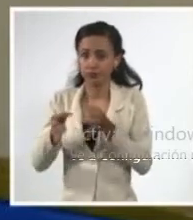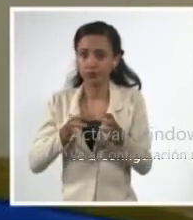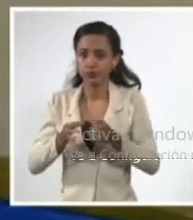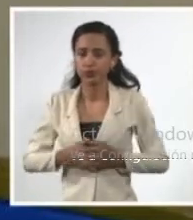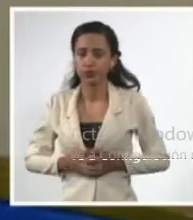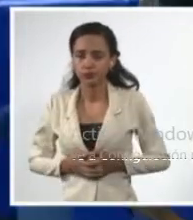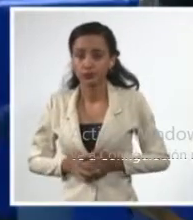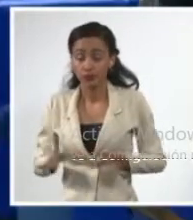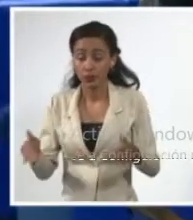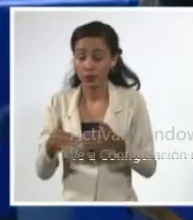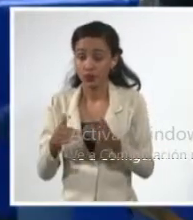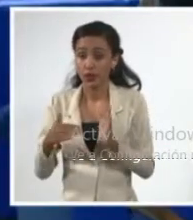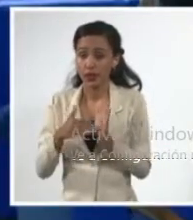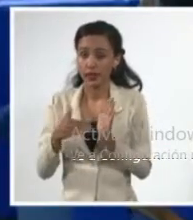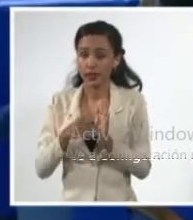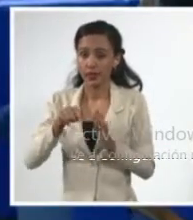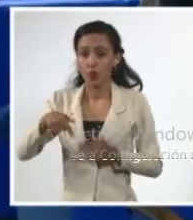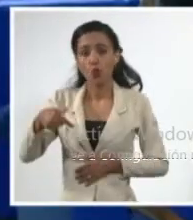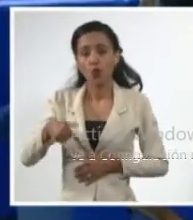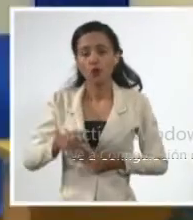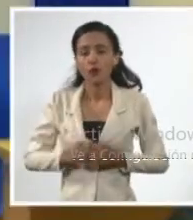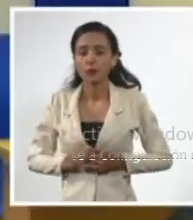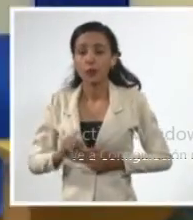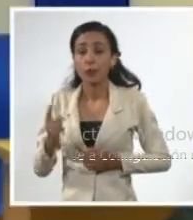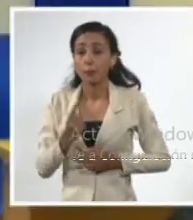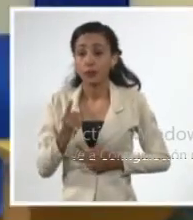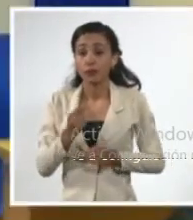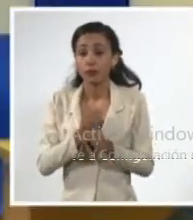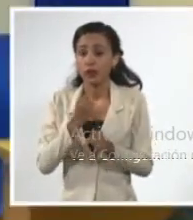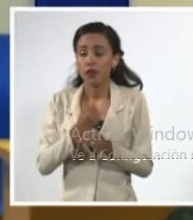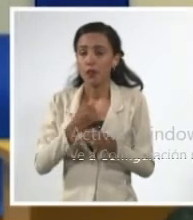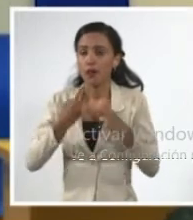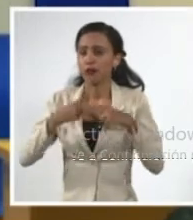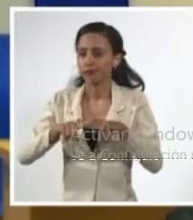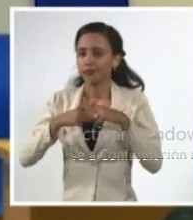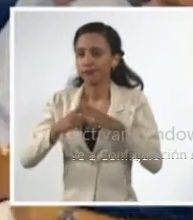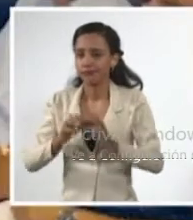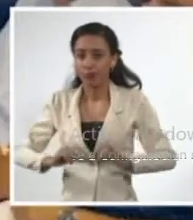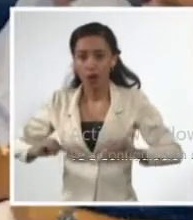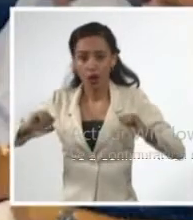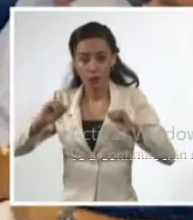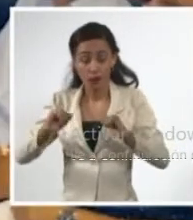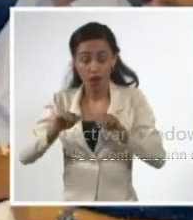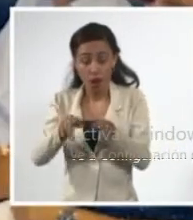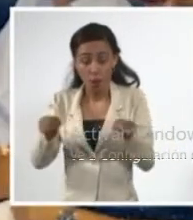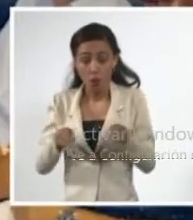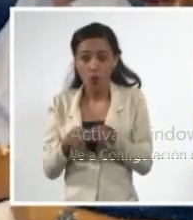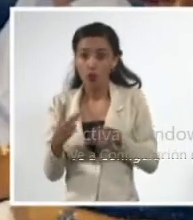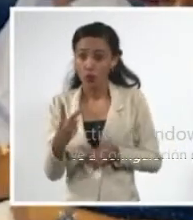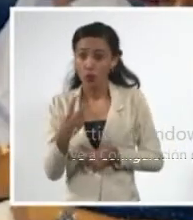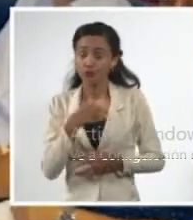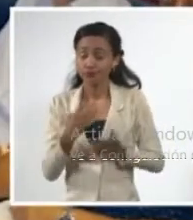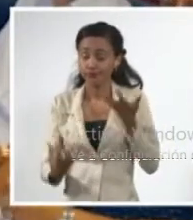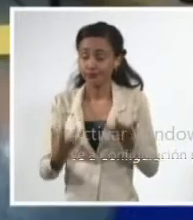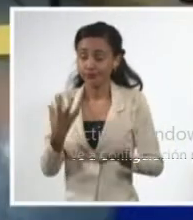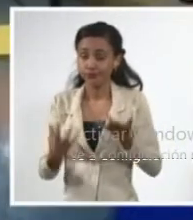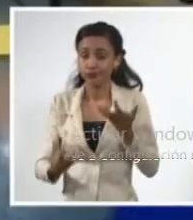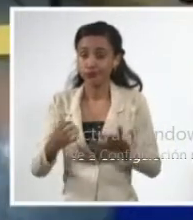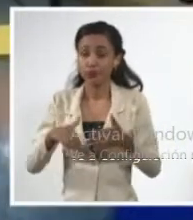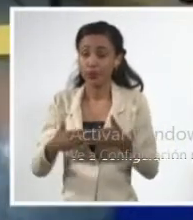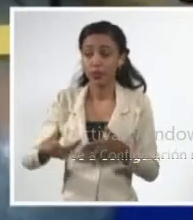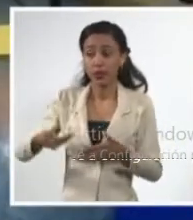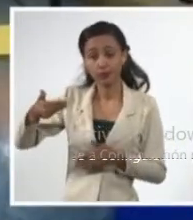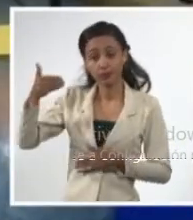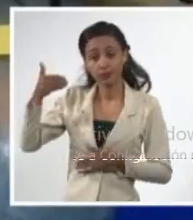al final de la tarde de este jueves y las primeras acciones para rehabilitar la caldera del bloque 2, que sufrió un incendio en días pasados.